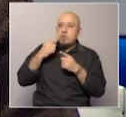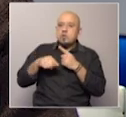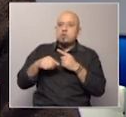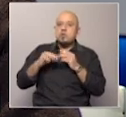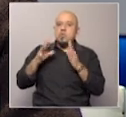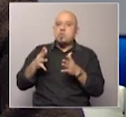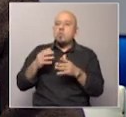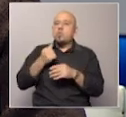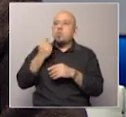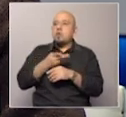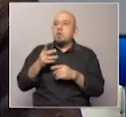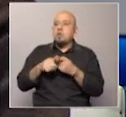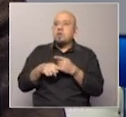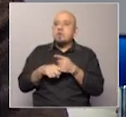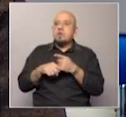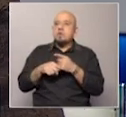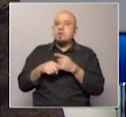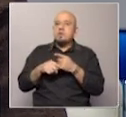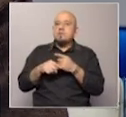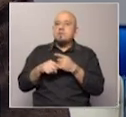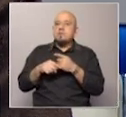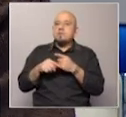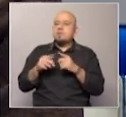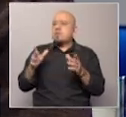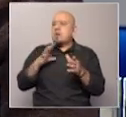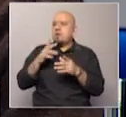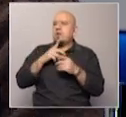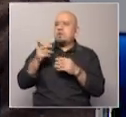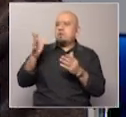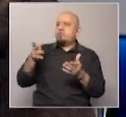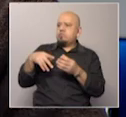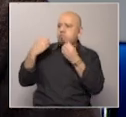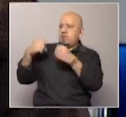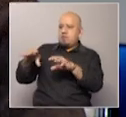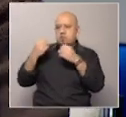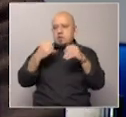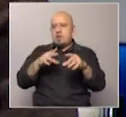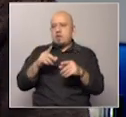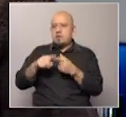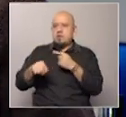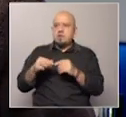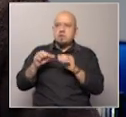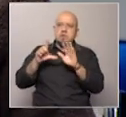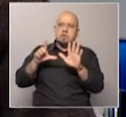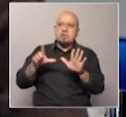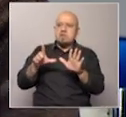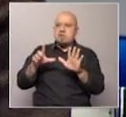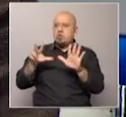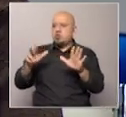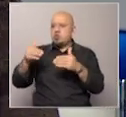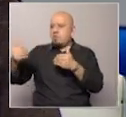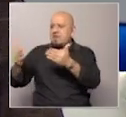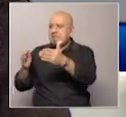abandonados habían los municipios bsh que era un disparate que formaban algo así como un pedazo de ciudades siete por ocho manzanas en